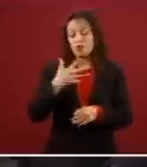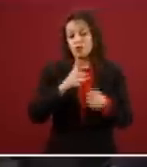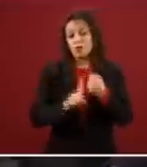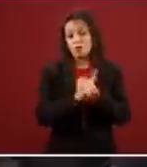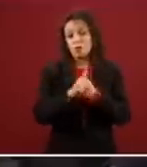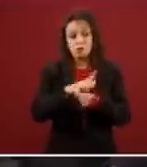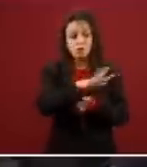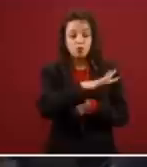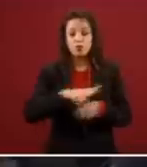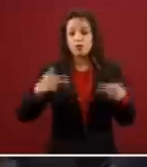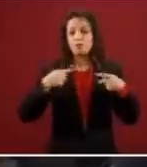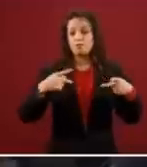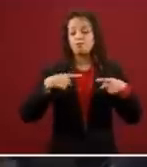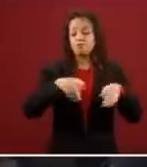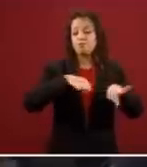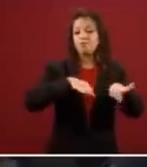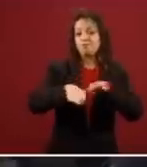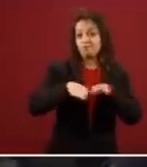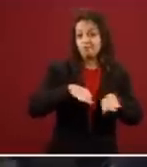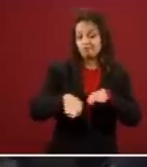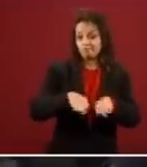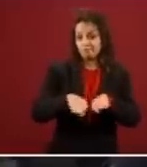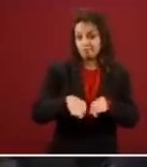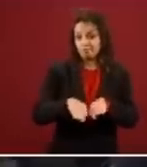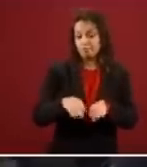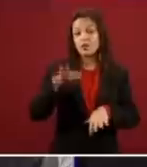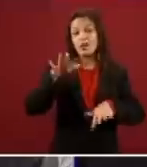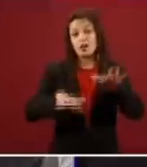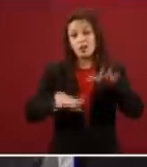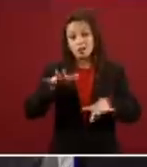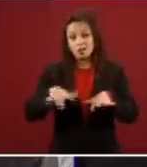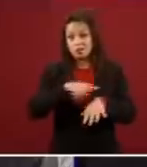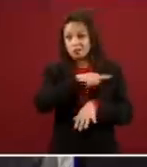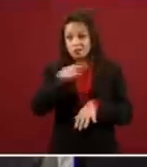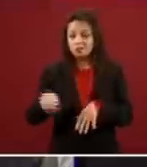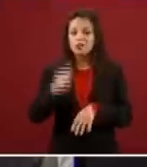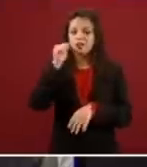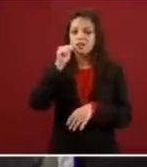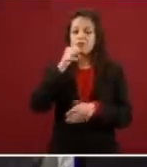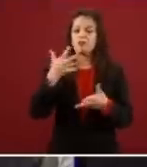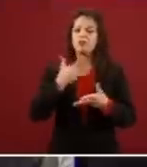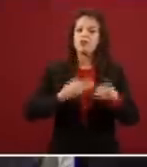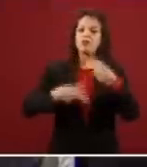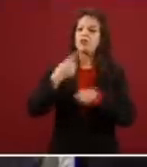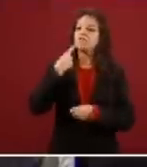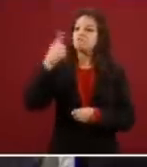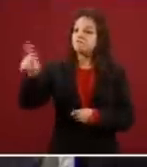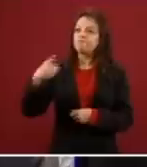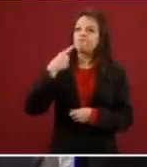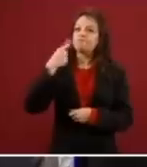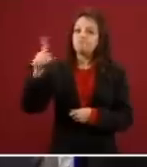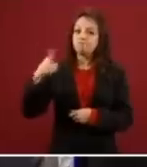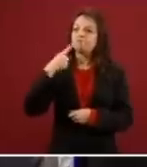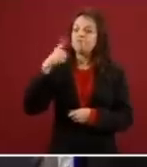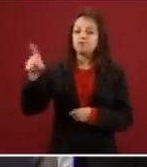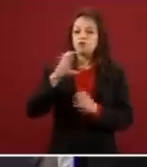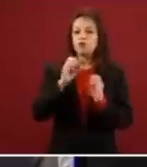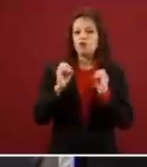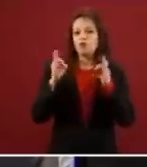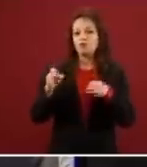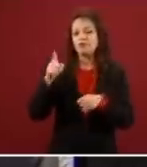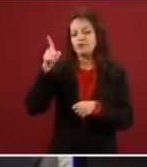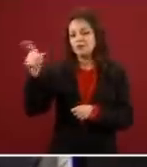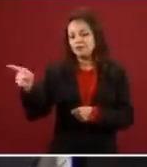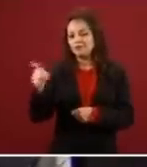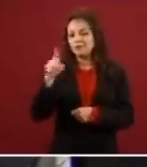en la mayoría de los casos termina en demandas laborales, en las juntas de conciliación y arbitraje. El día 6 de enero